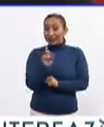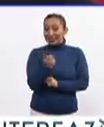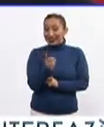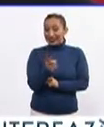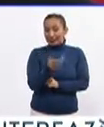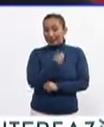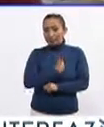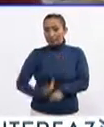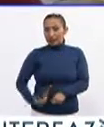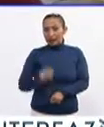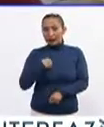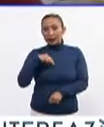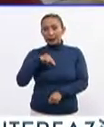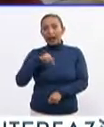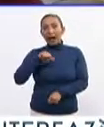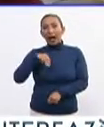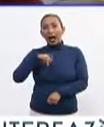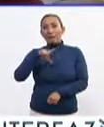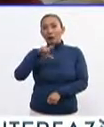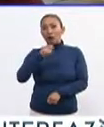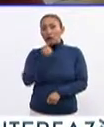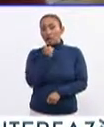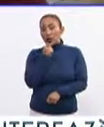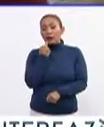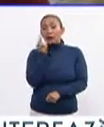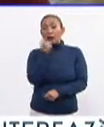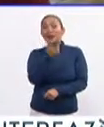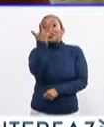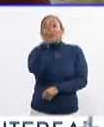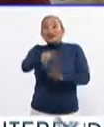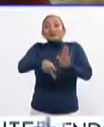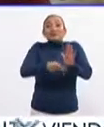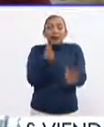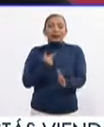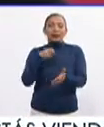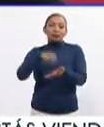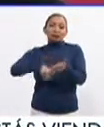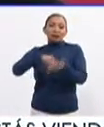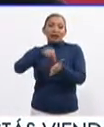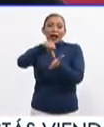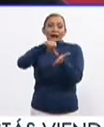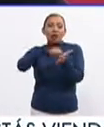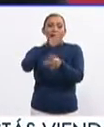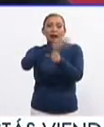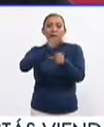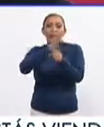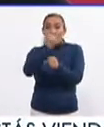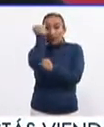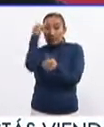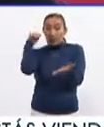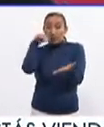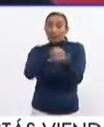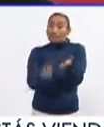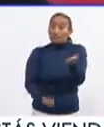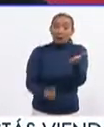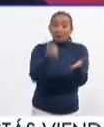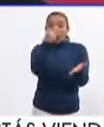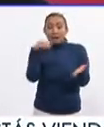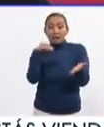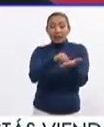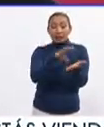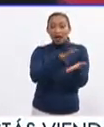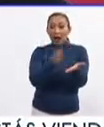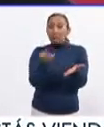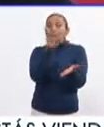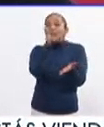diciembre, el presidente Andrés Manuel López Obrador envió la 10ª reforma al artículo 3. La iniciativa agrega por primera vez